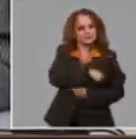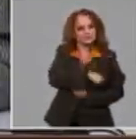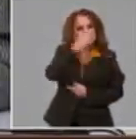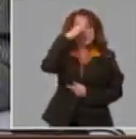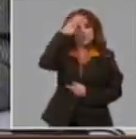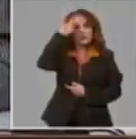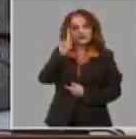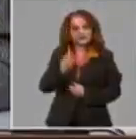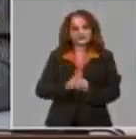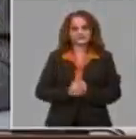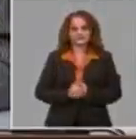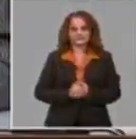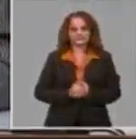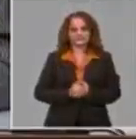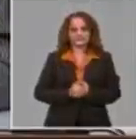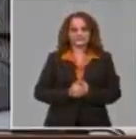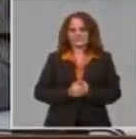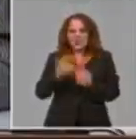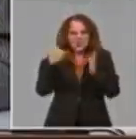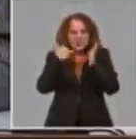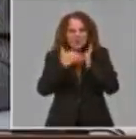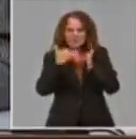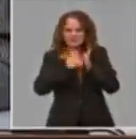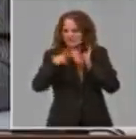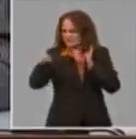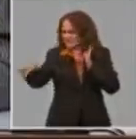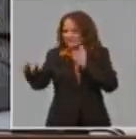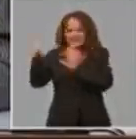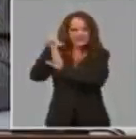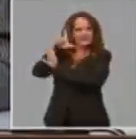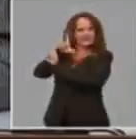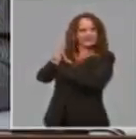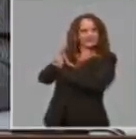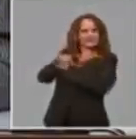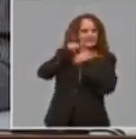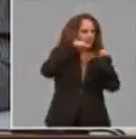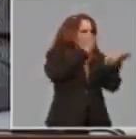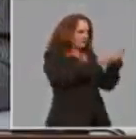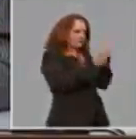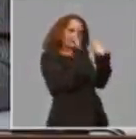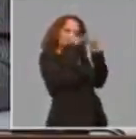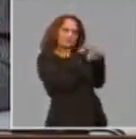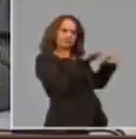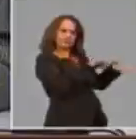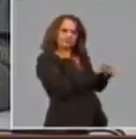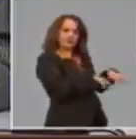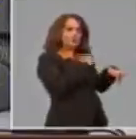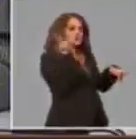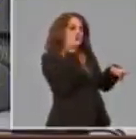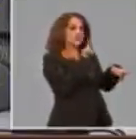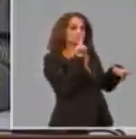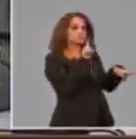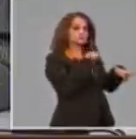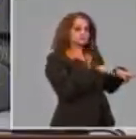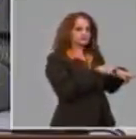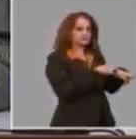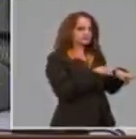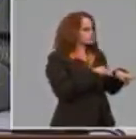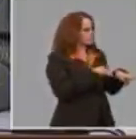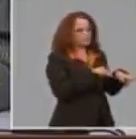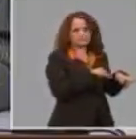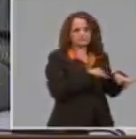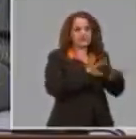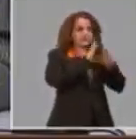no desabastecimiento no sólo la justificación estas no son las manifestaciones para intentar que ese abastecimiento tiene que promover la comprensión